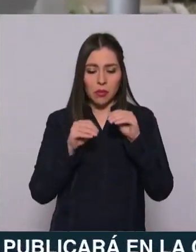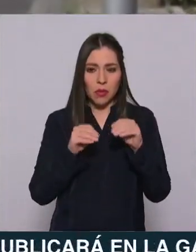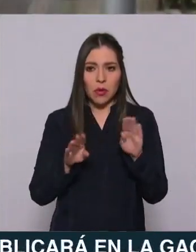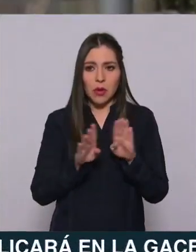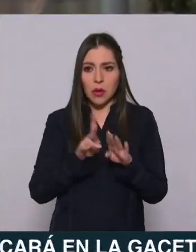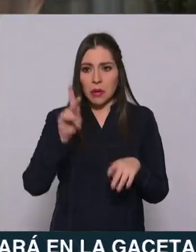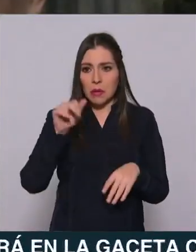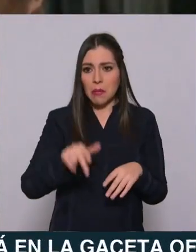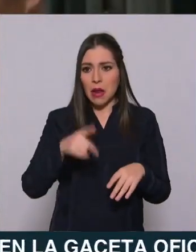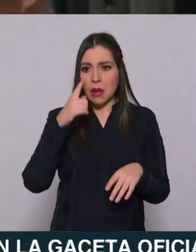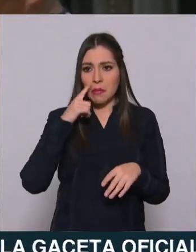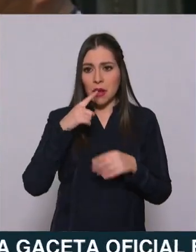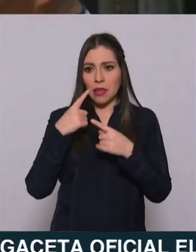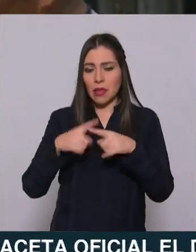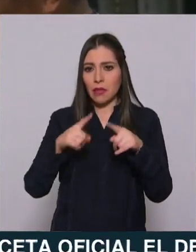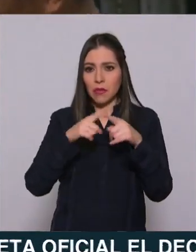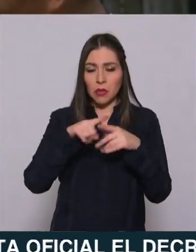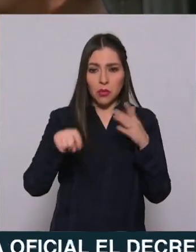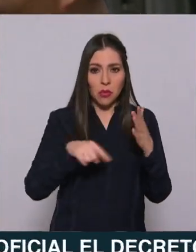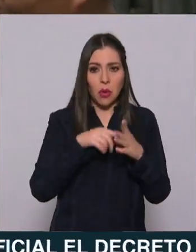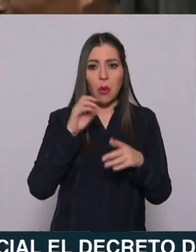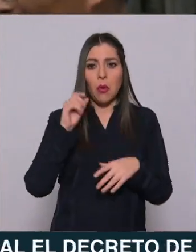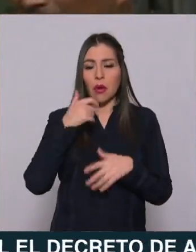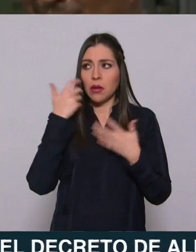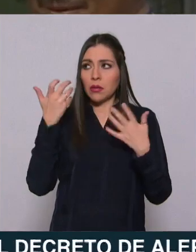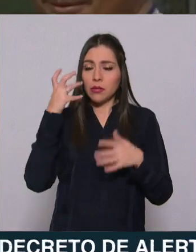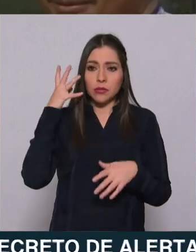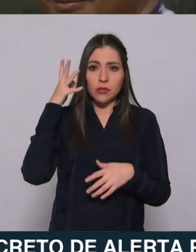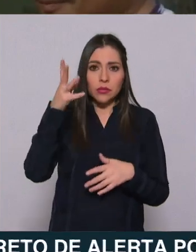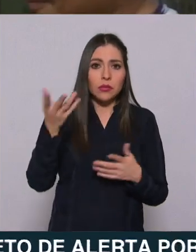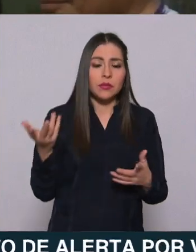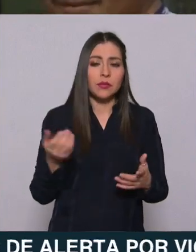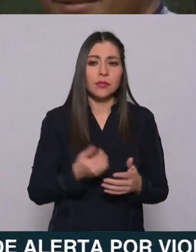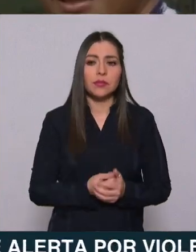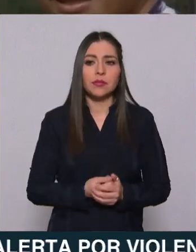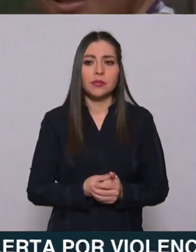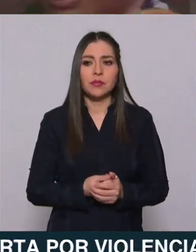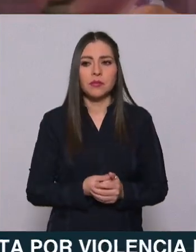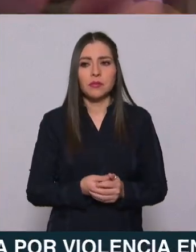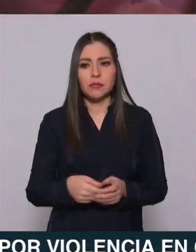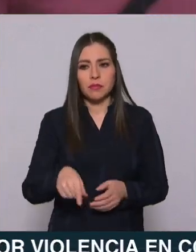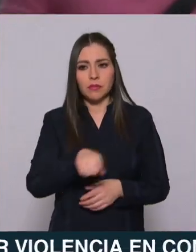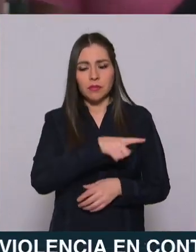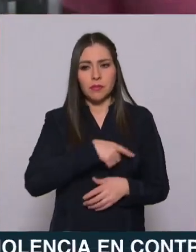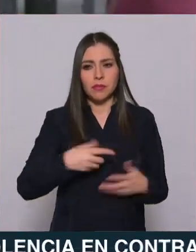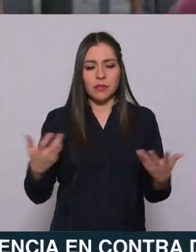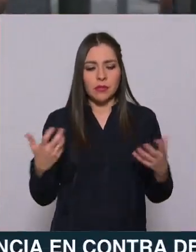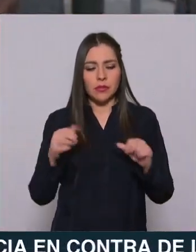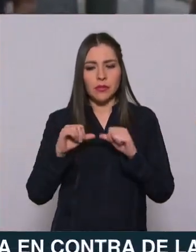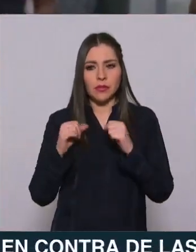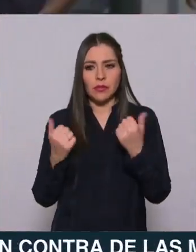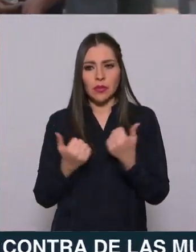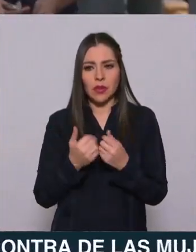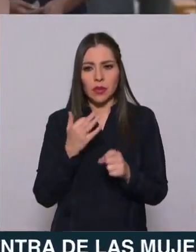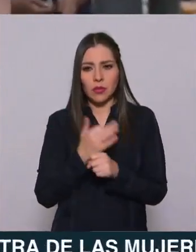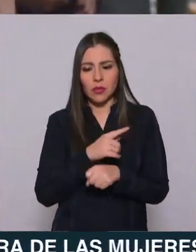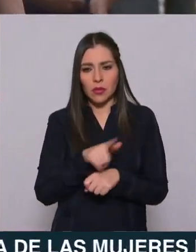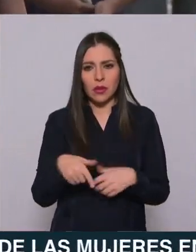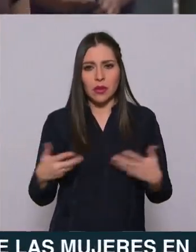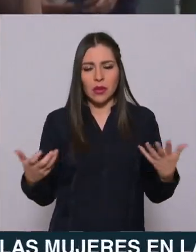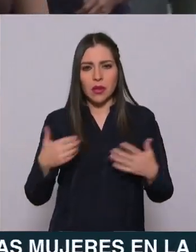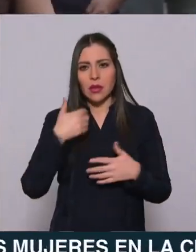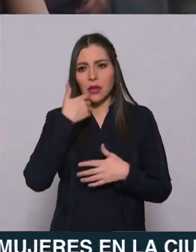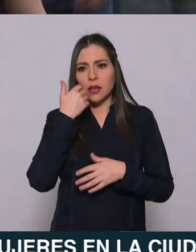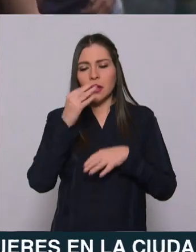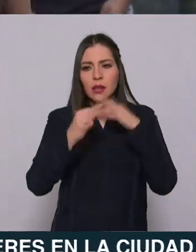menos? Nosotras desde la sociedad civil, lo que hacemos en Trust for the Americas es que promovemos